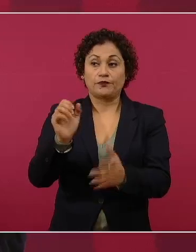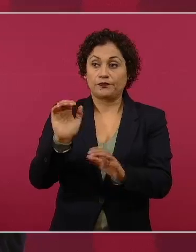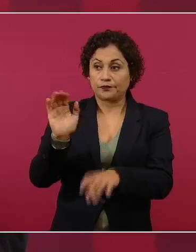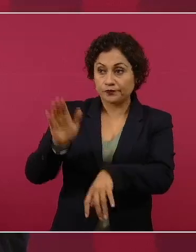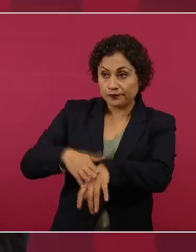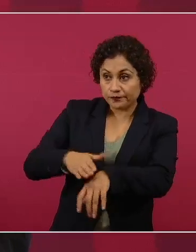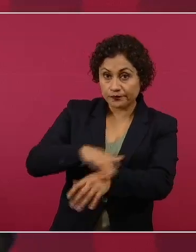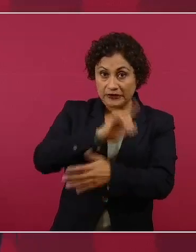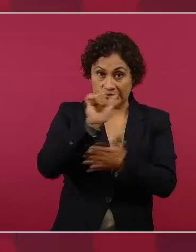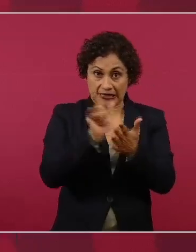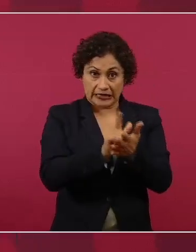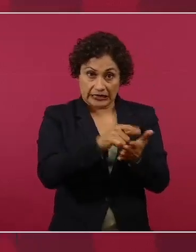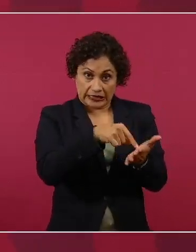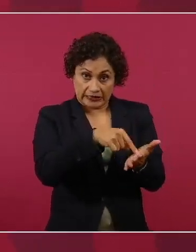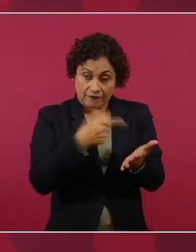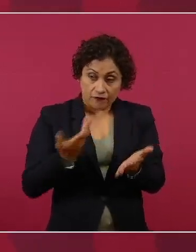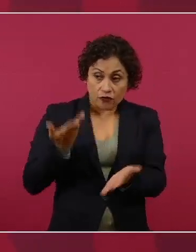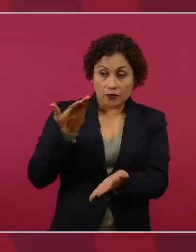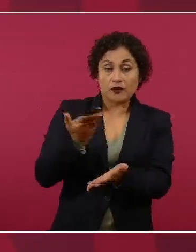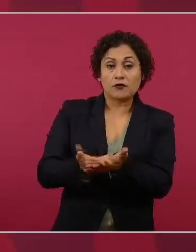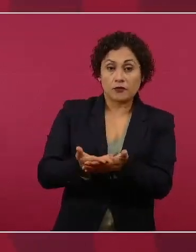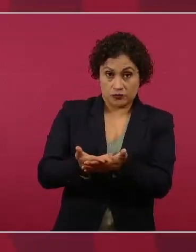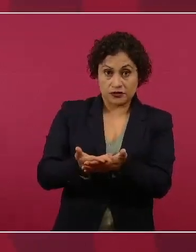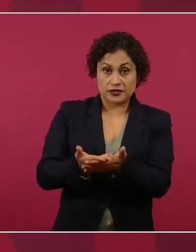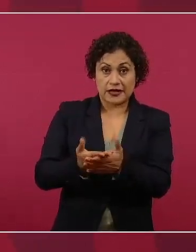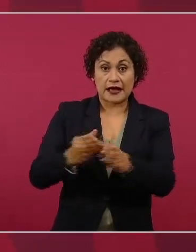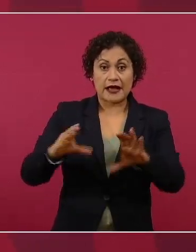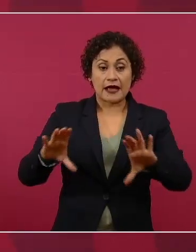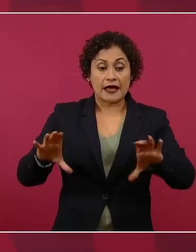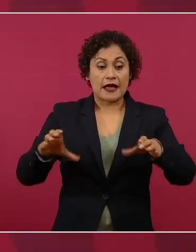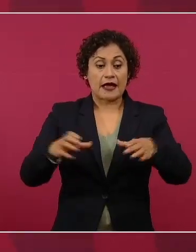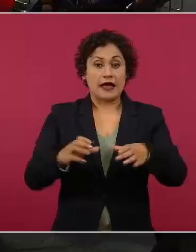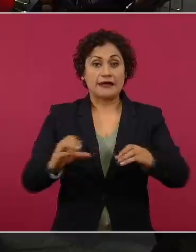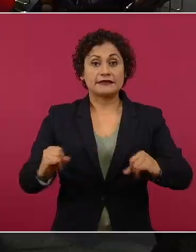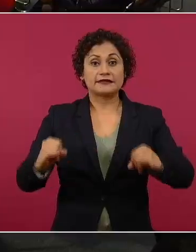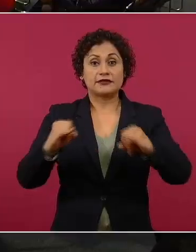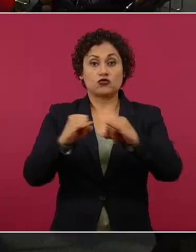logran compactar algunas áreas